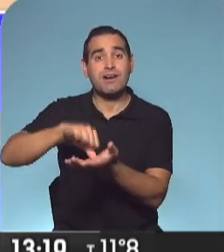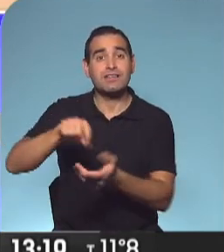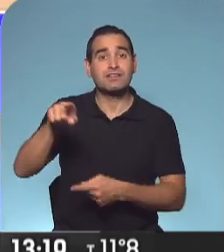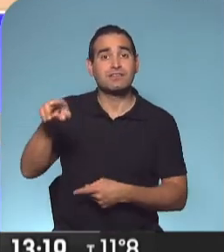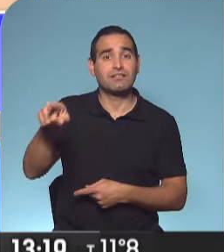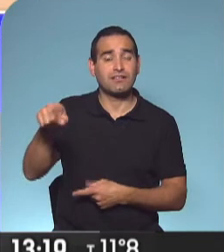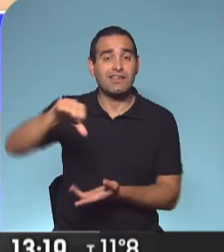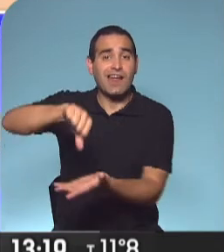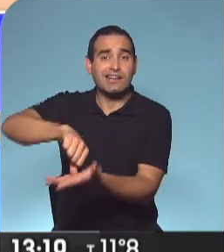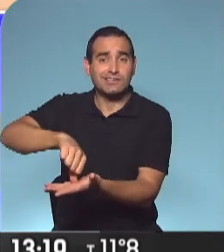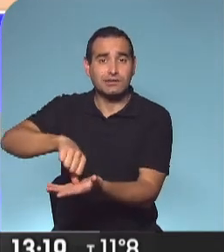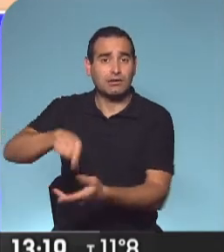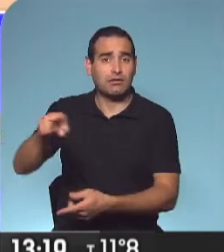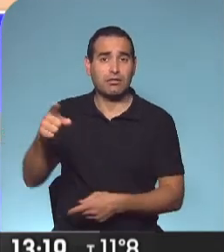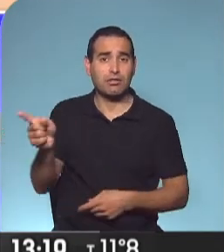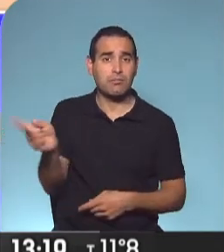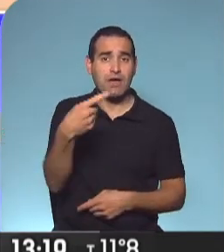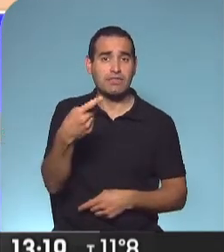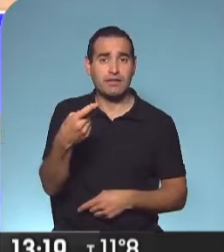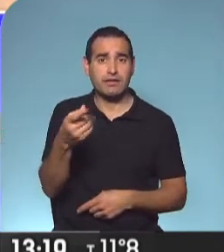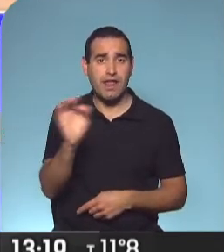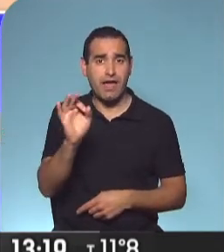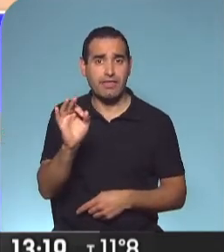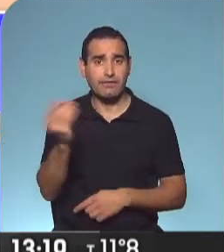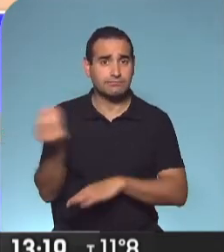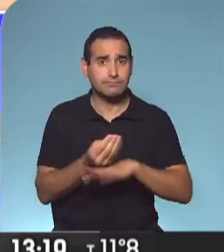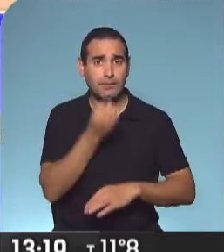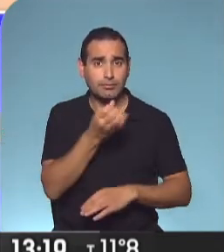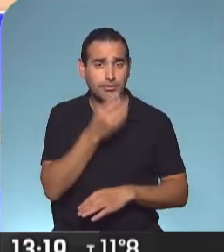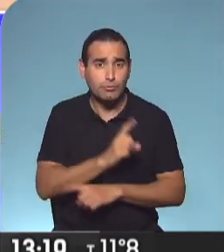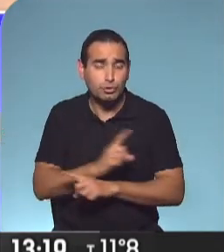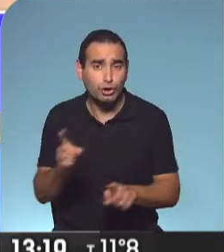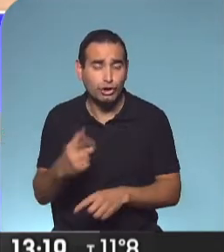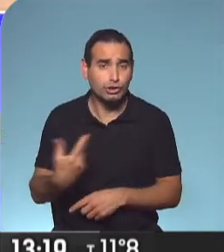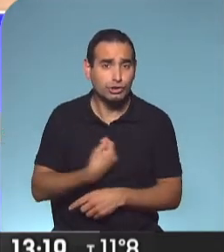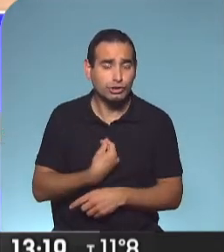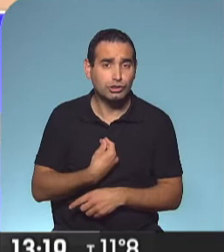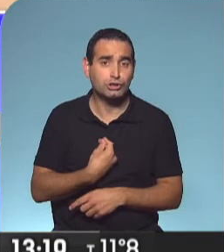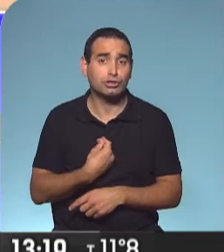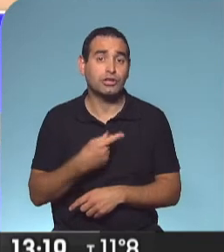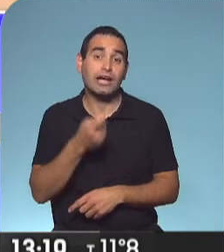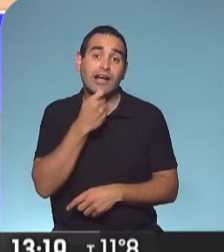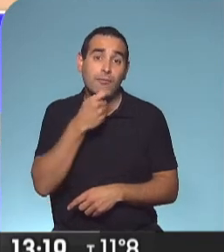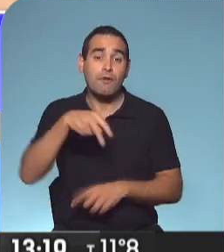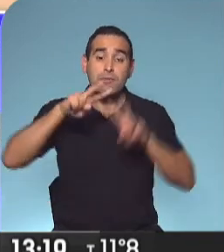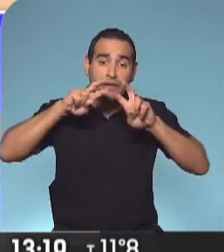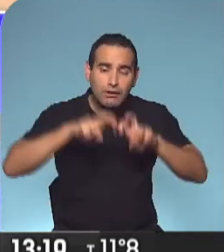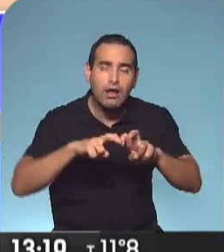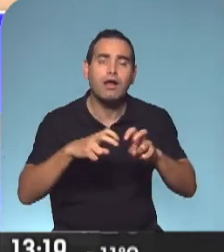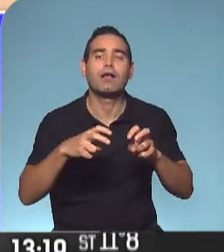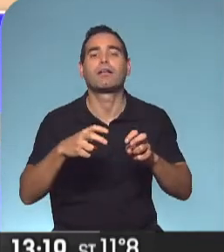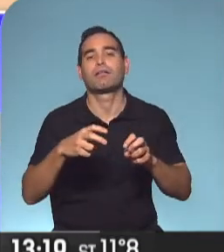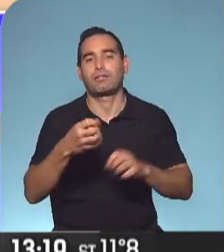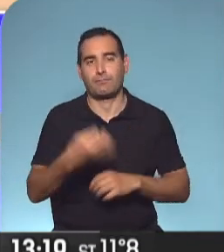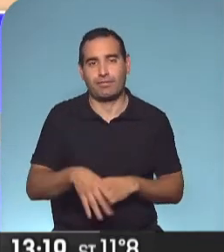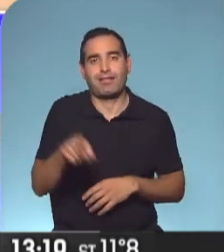que no accede a que los responsables vengan, declaren, y si eventualmente terminan siendo inocentes, recuperarán su